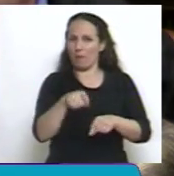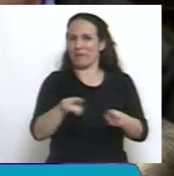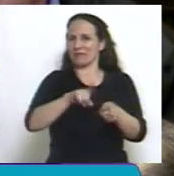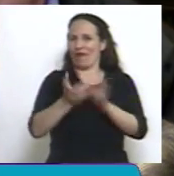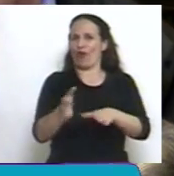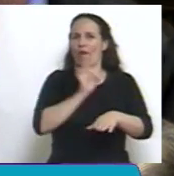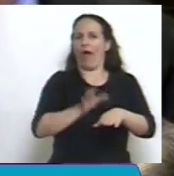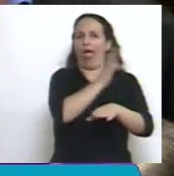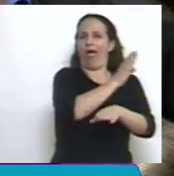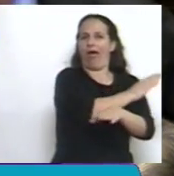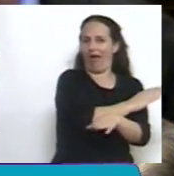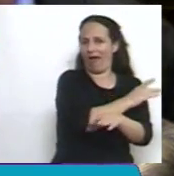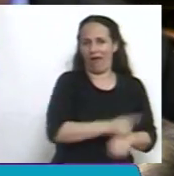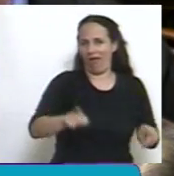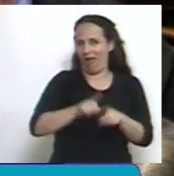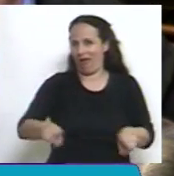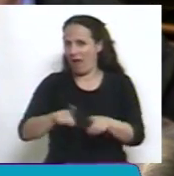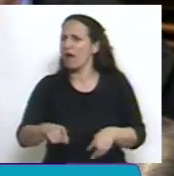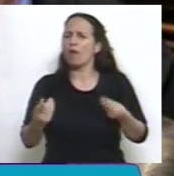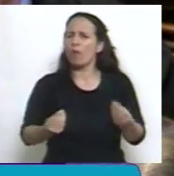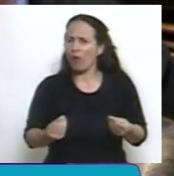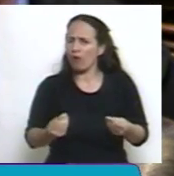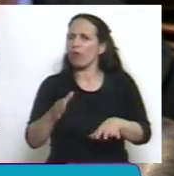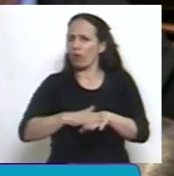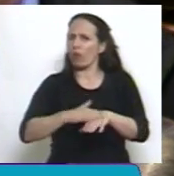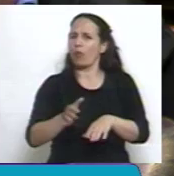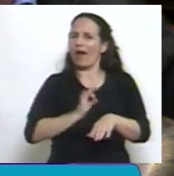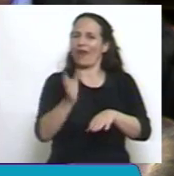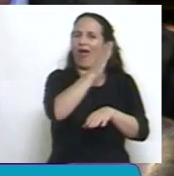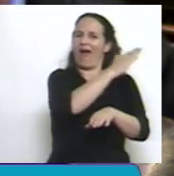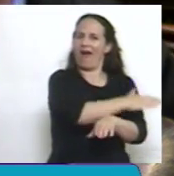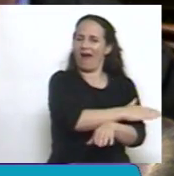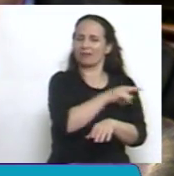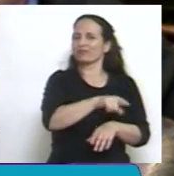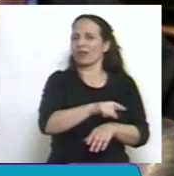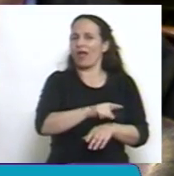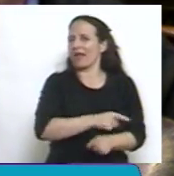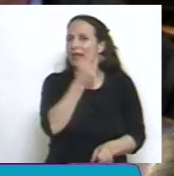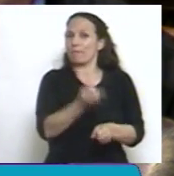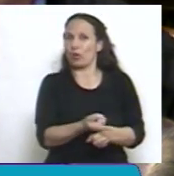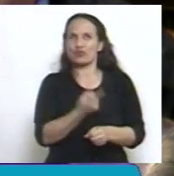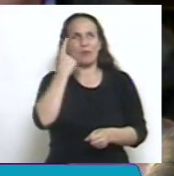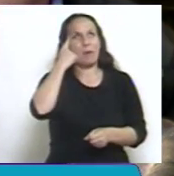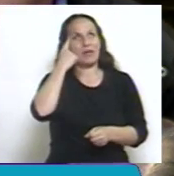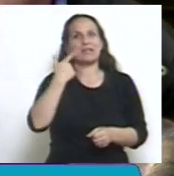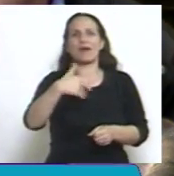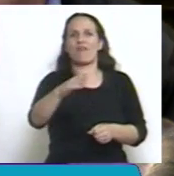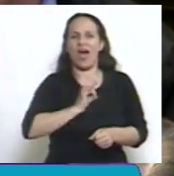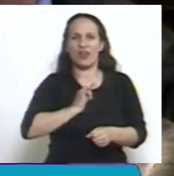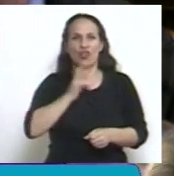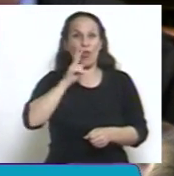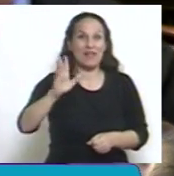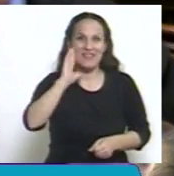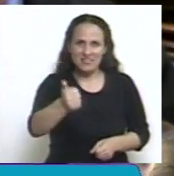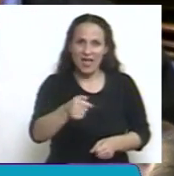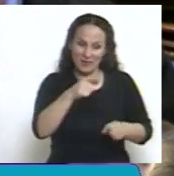metodología. Primero por los antecedentes de los últimos años, porque es casi imposible que en el 2016 se cumpla